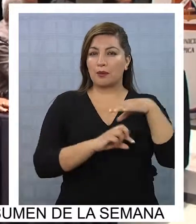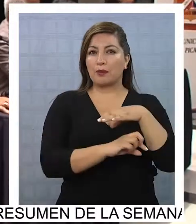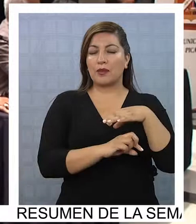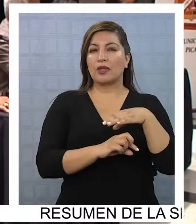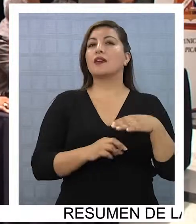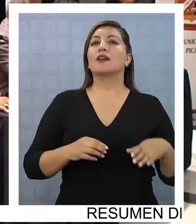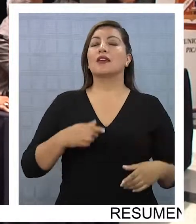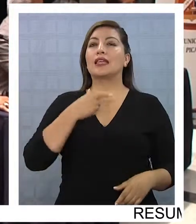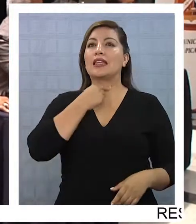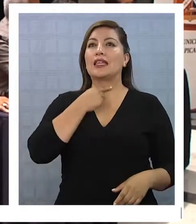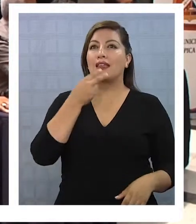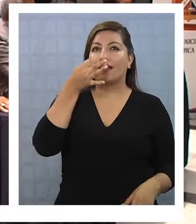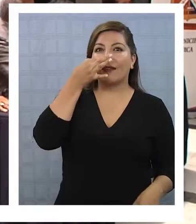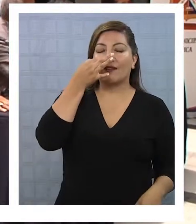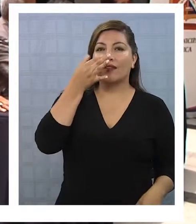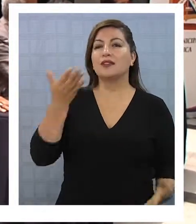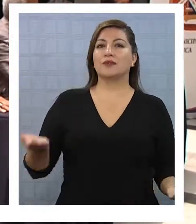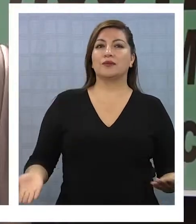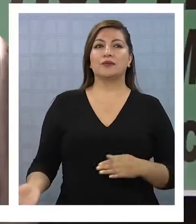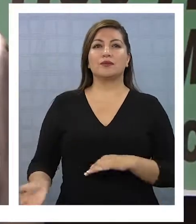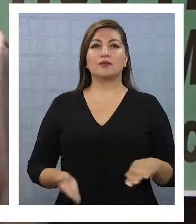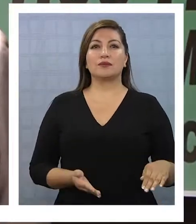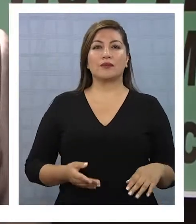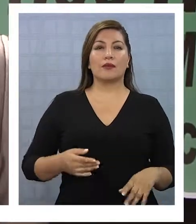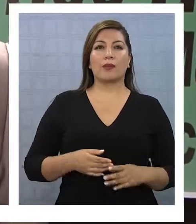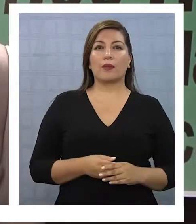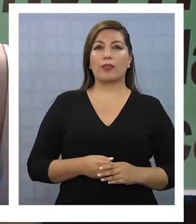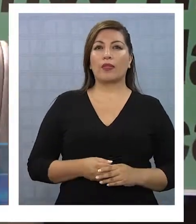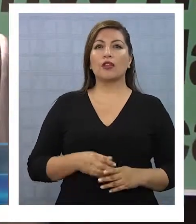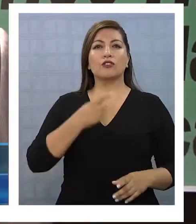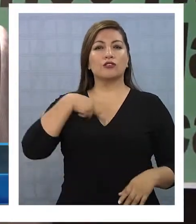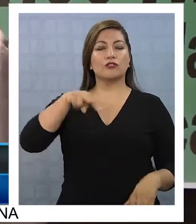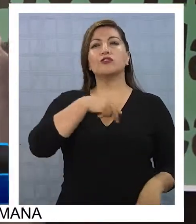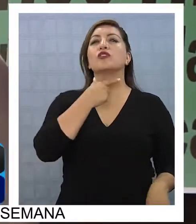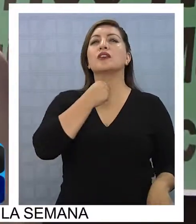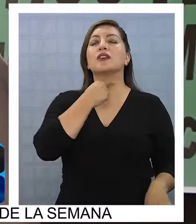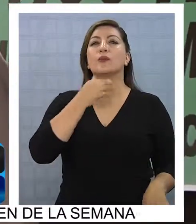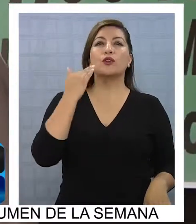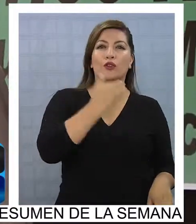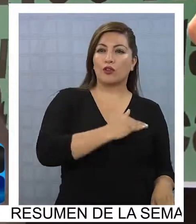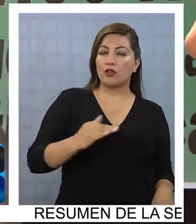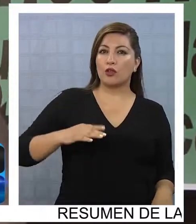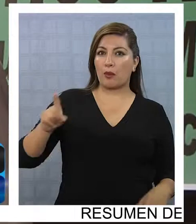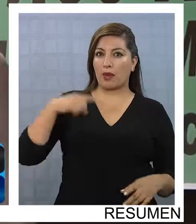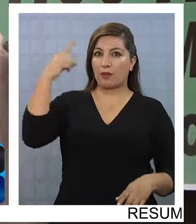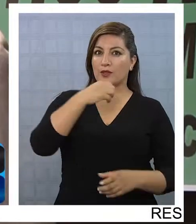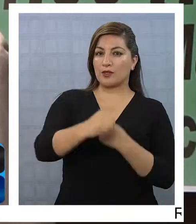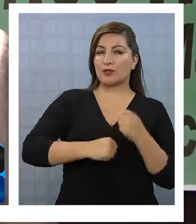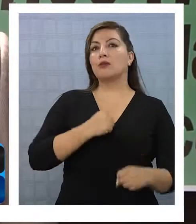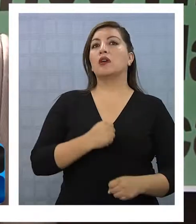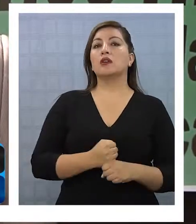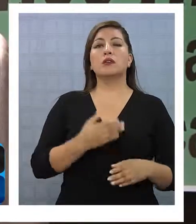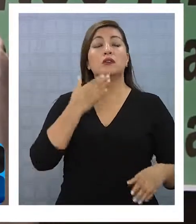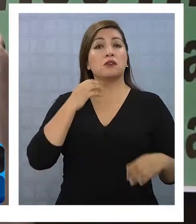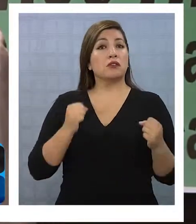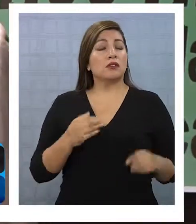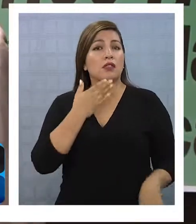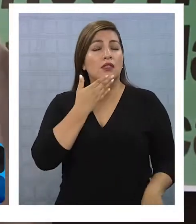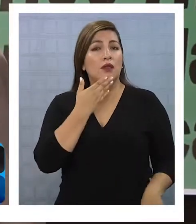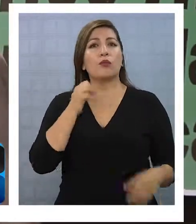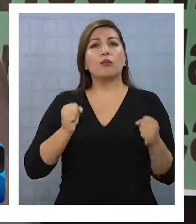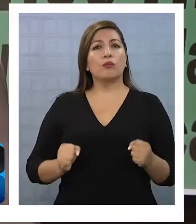Sobre todo a los pequeños. Va articulando, digamos, que los niños se vayan preocupando que el próximo año ellos puedan estar